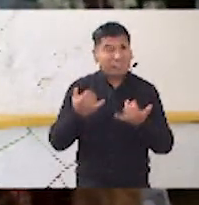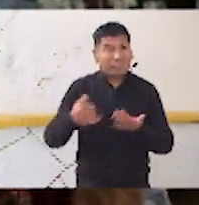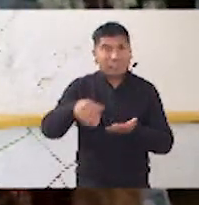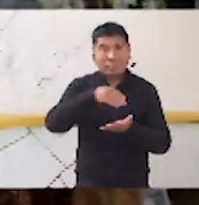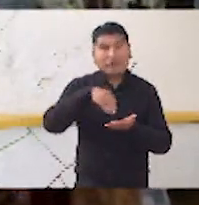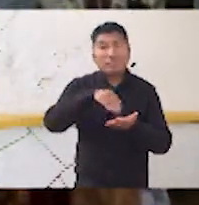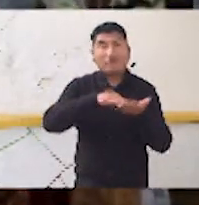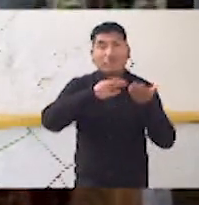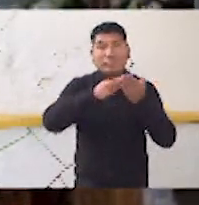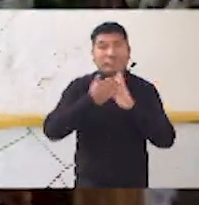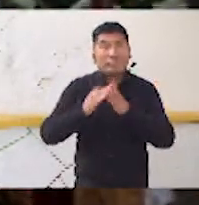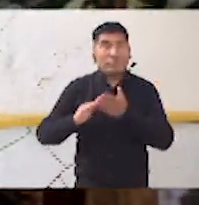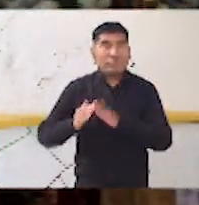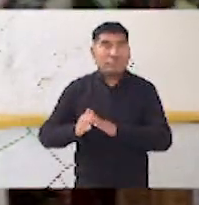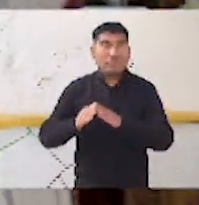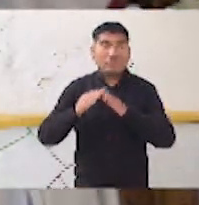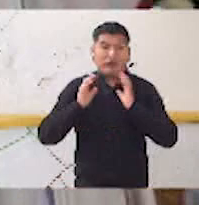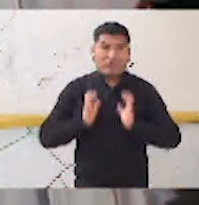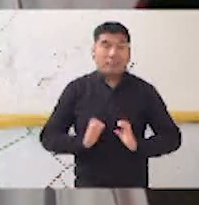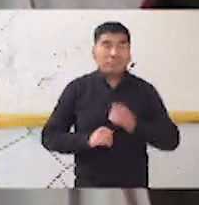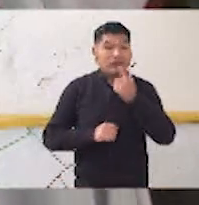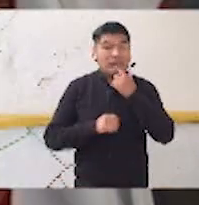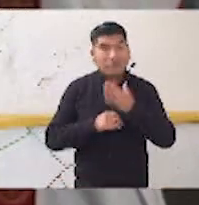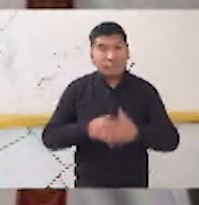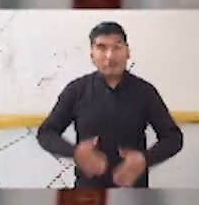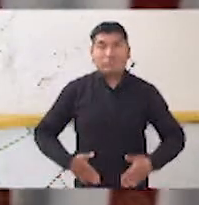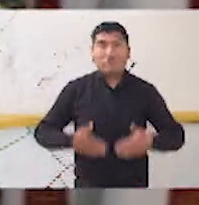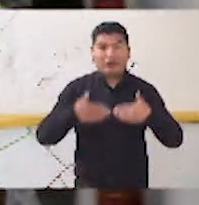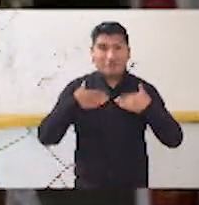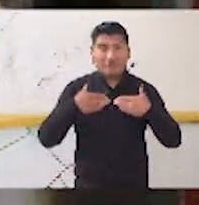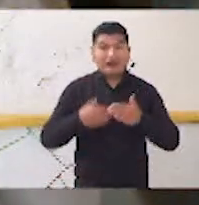en medio del pueblo, cuerpo, sangre y vida.